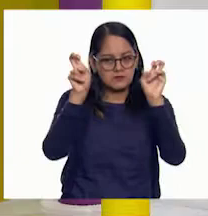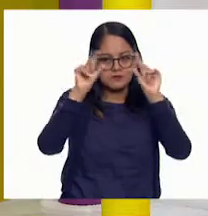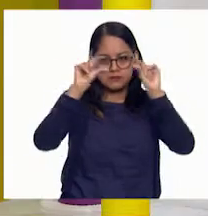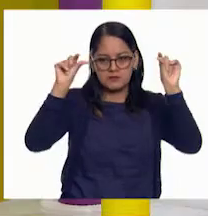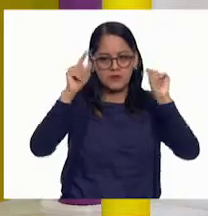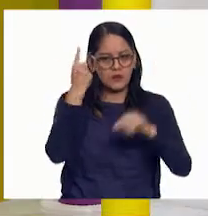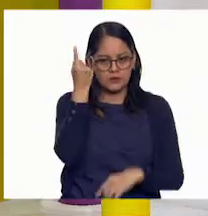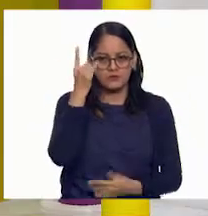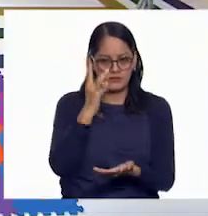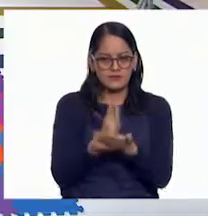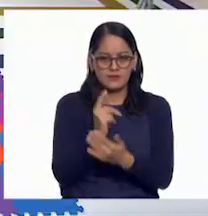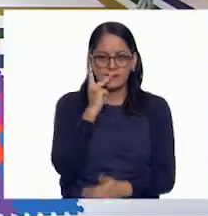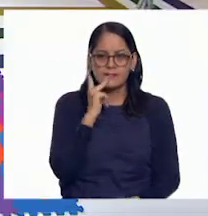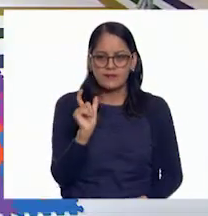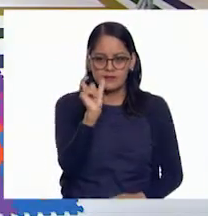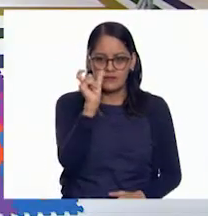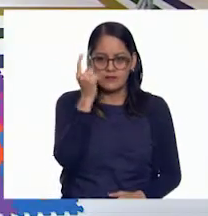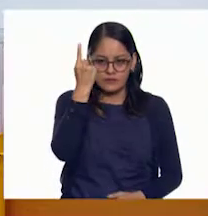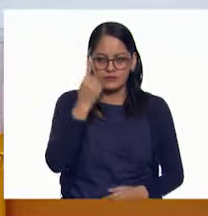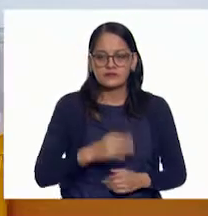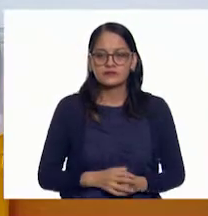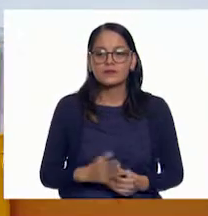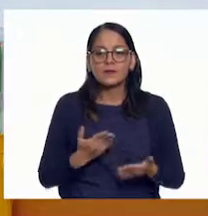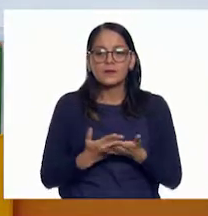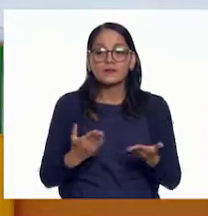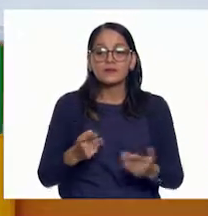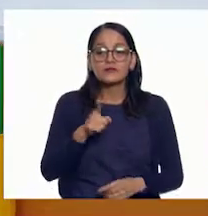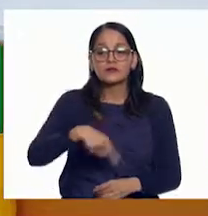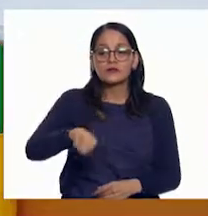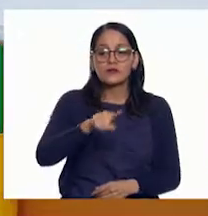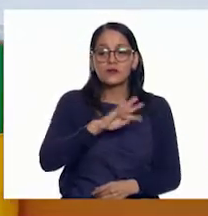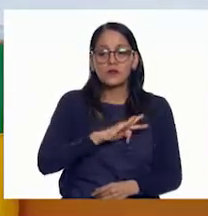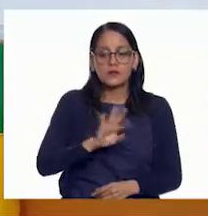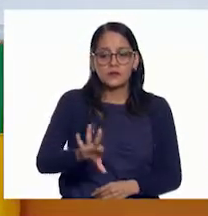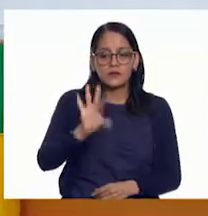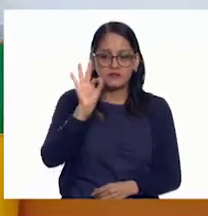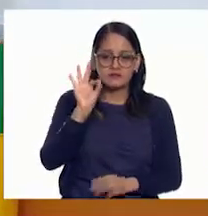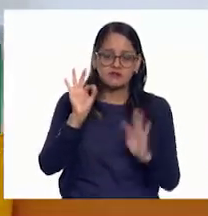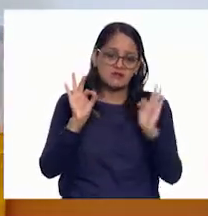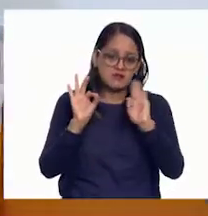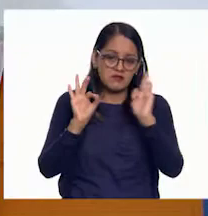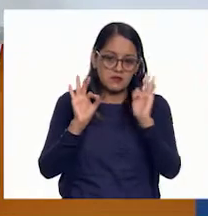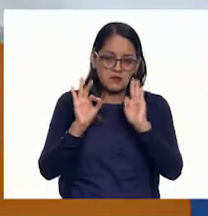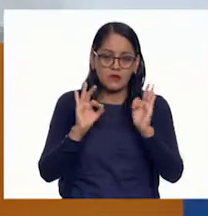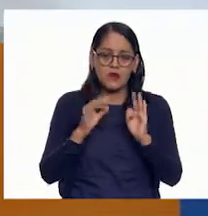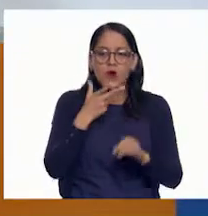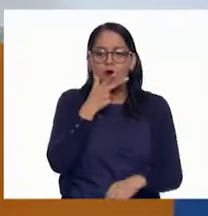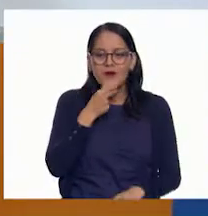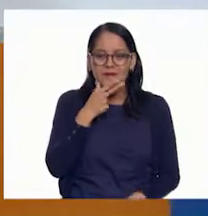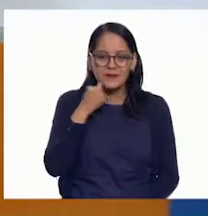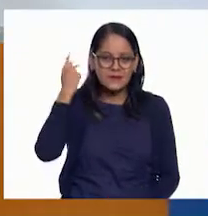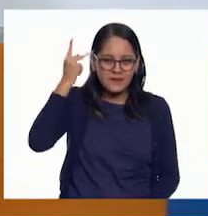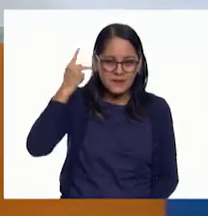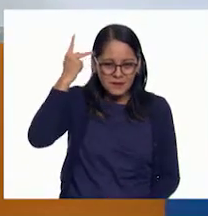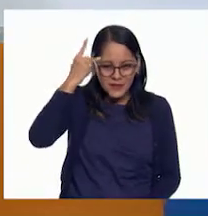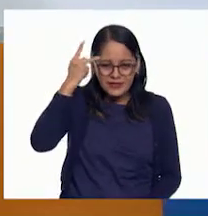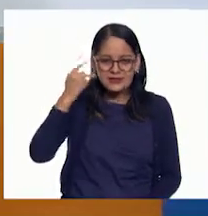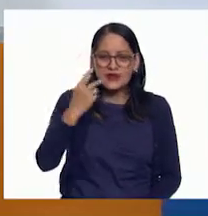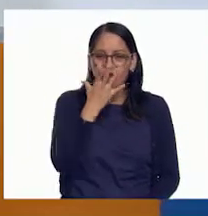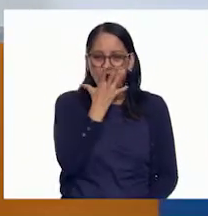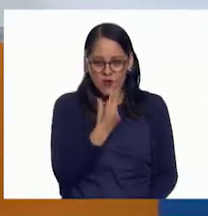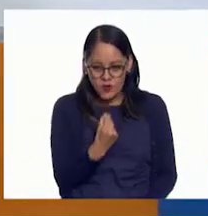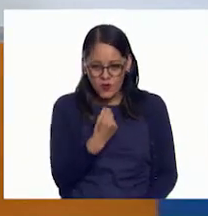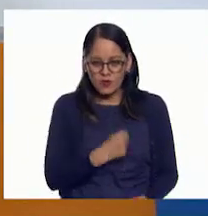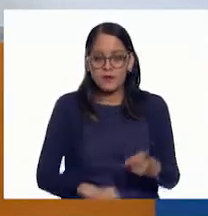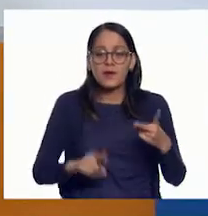larga. es. Ahora, ustedes pueden escoger a lo mejor El pastor y el lobo, El lobo y las